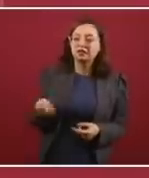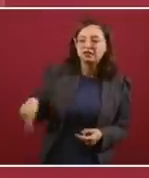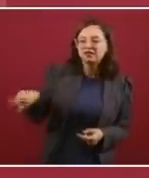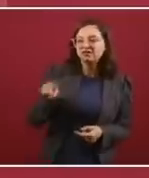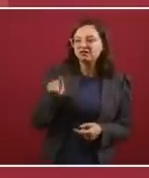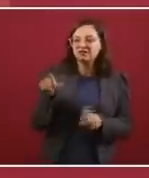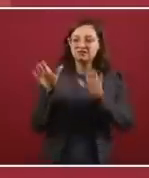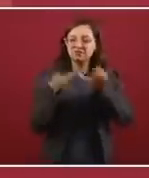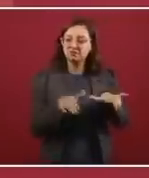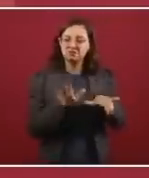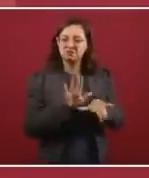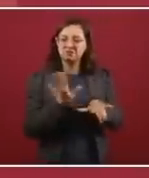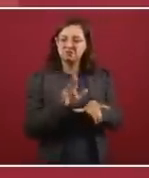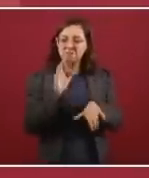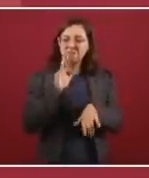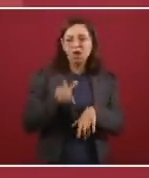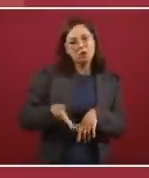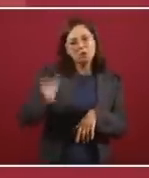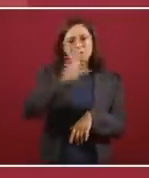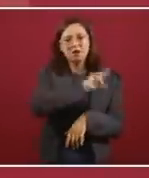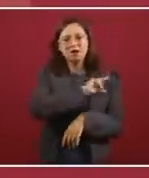colegiatura.